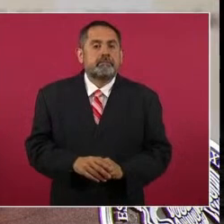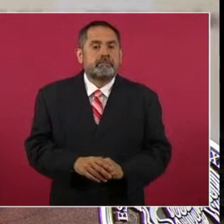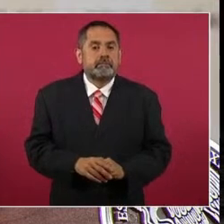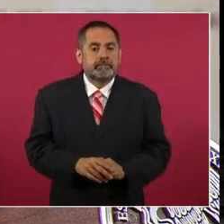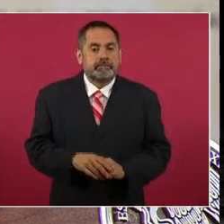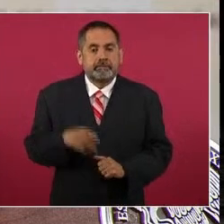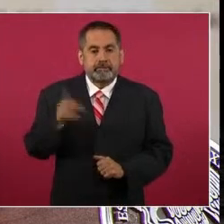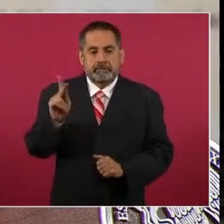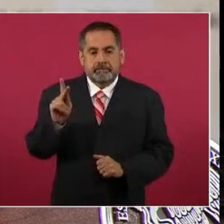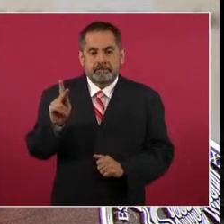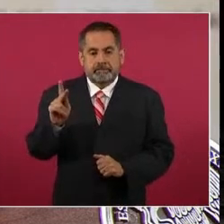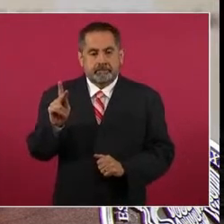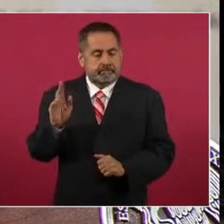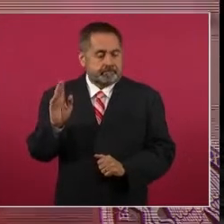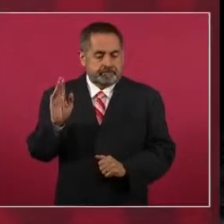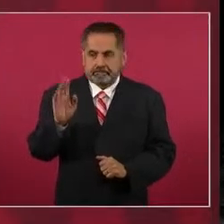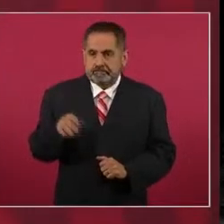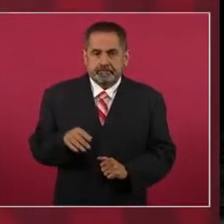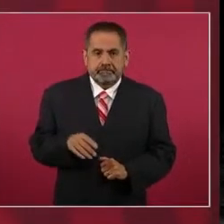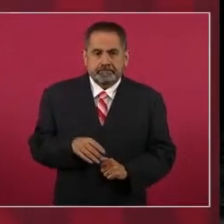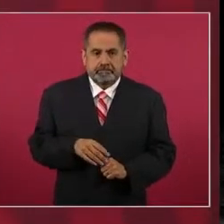pero a del ganado